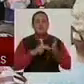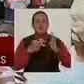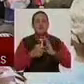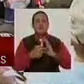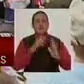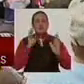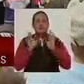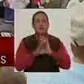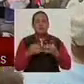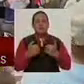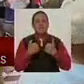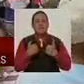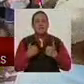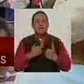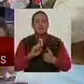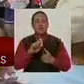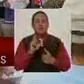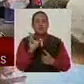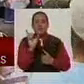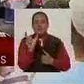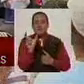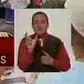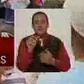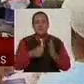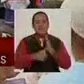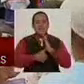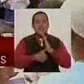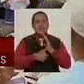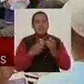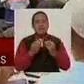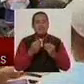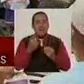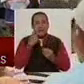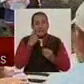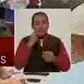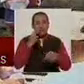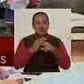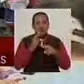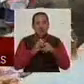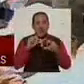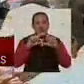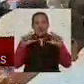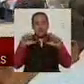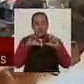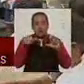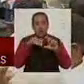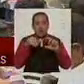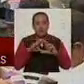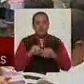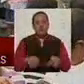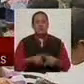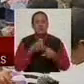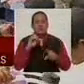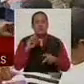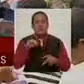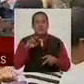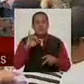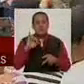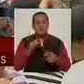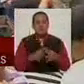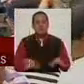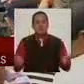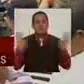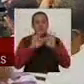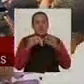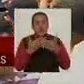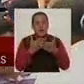significa poseer un DNI para poder identificarse. Un DNI les va a abrir las